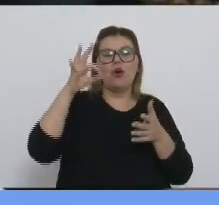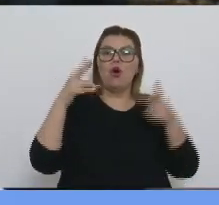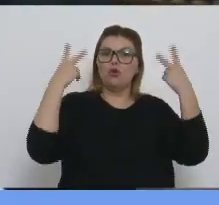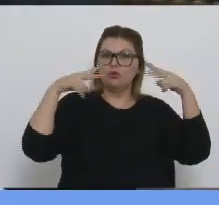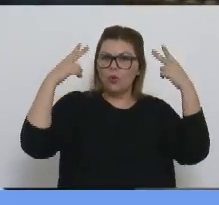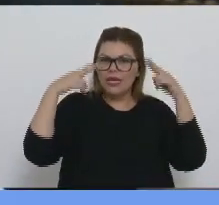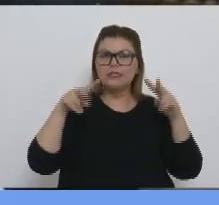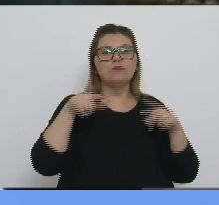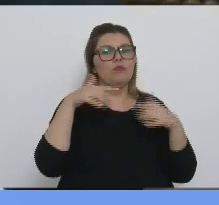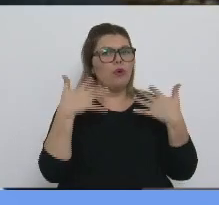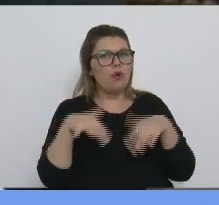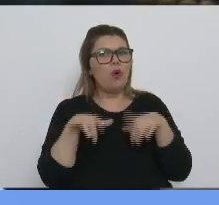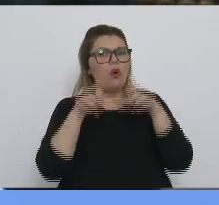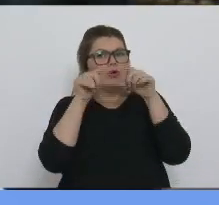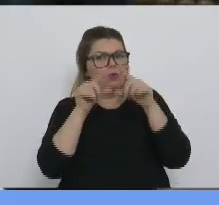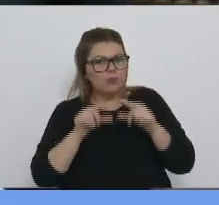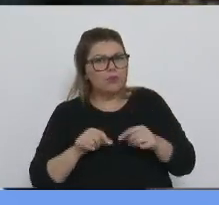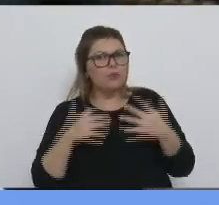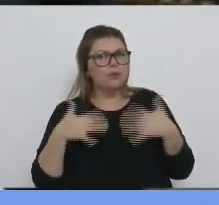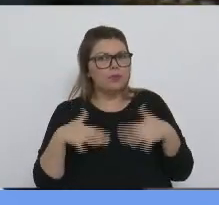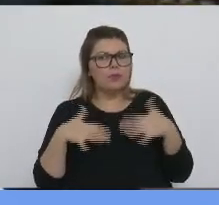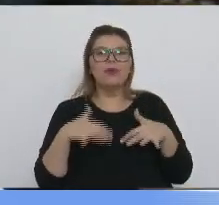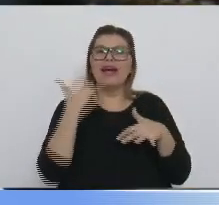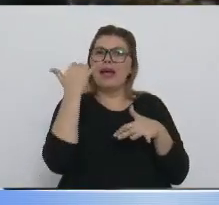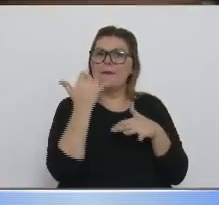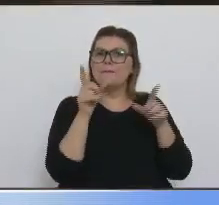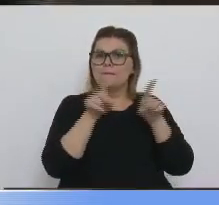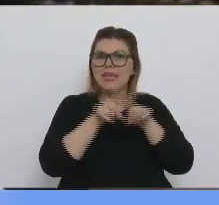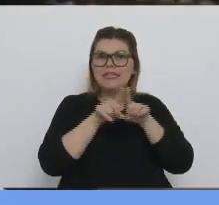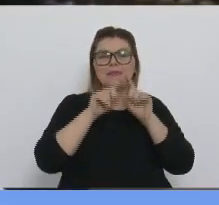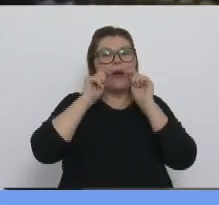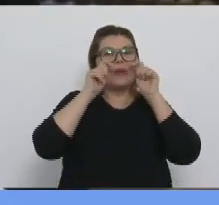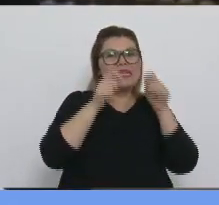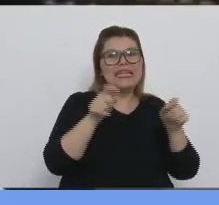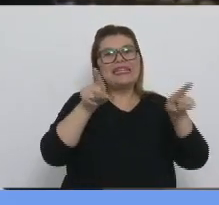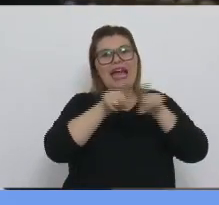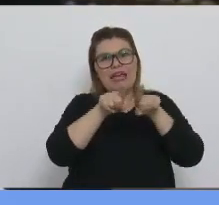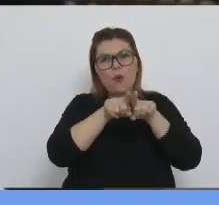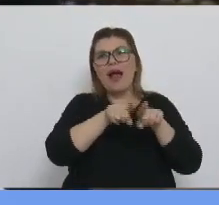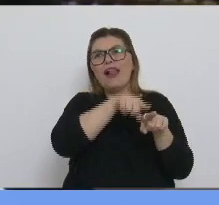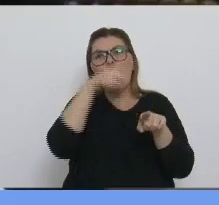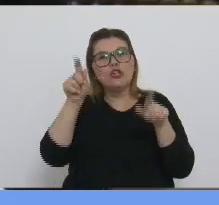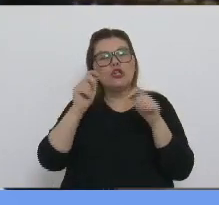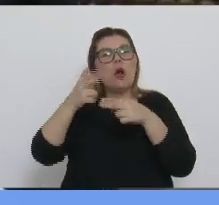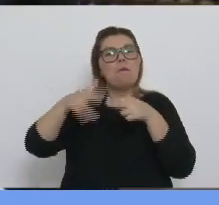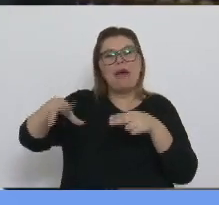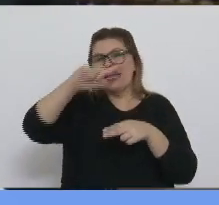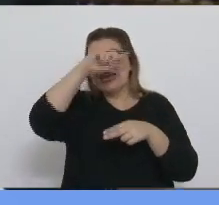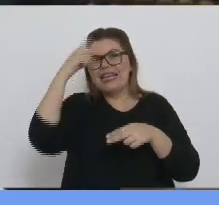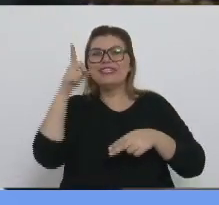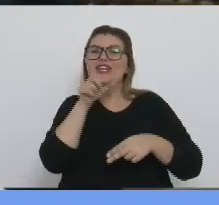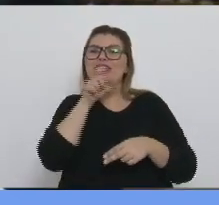cifras que son increíbles porque tienen la misma visitación que el parque nacional a compás talampaya a pesar de que es